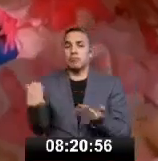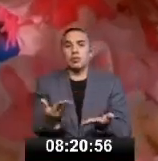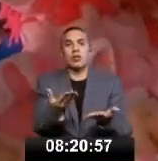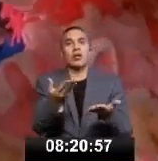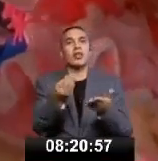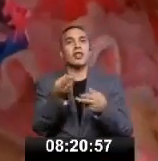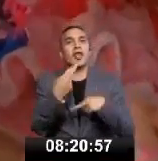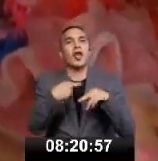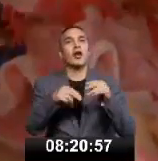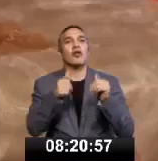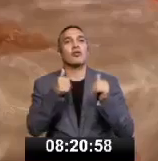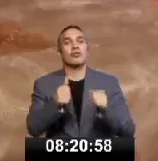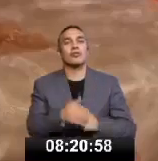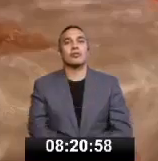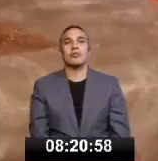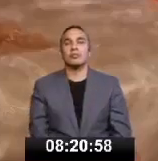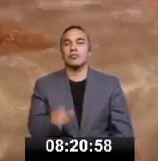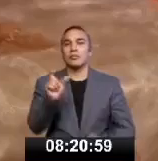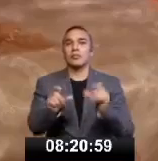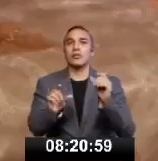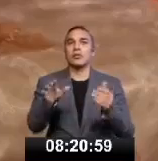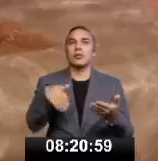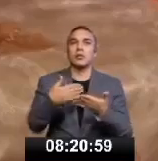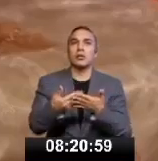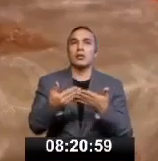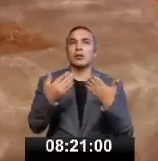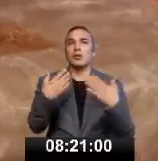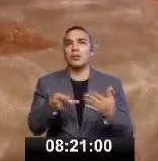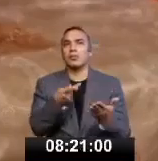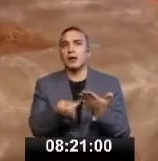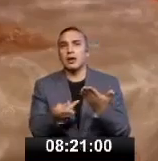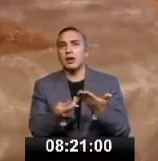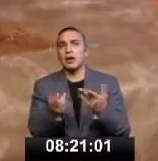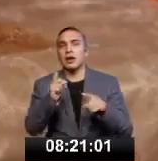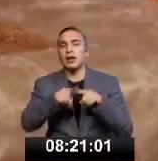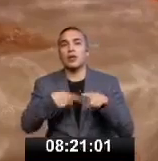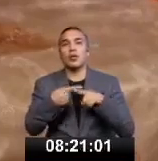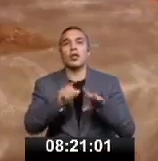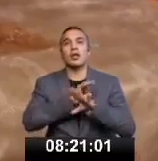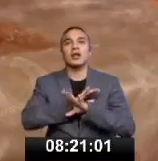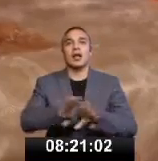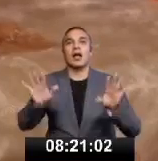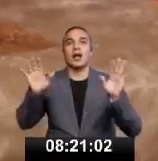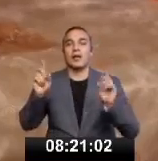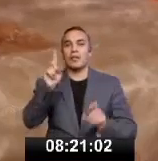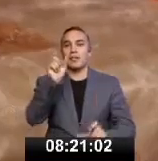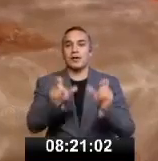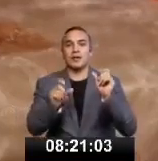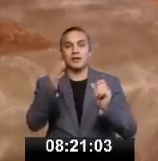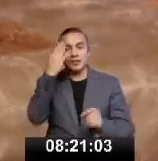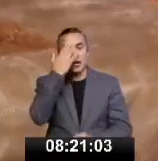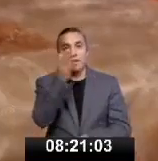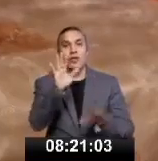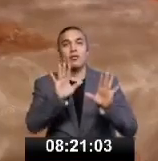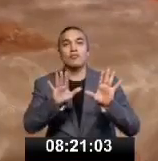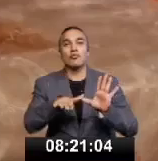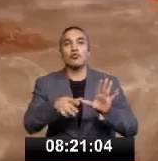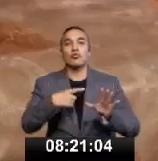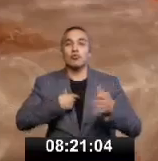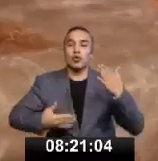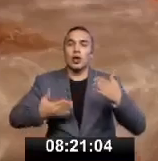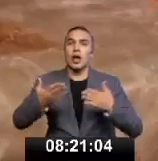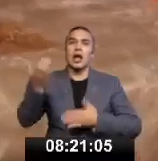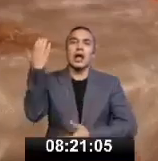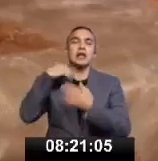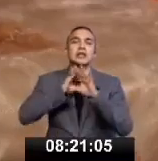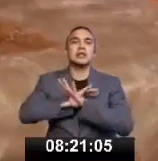Dicen muchas personas, Dios mío, yo es que te he andado buscando. Dice, hasta que por fin di con una persona que sabe hacer muñecas de trapo que yo